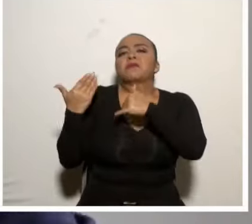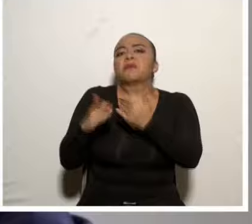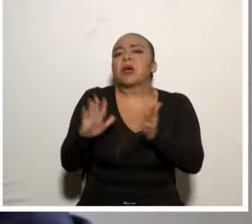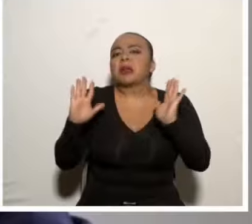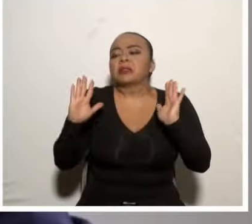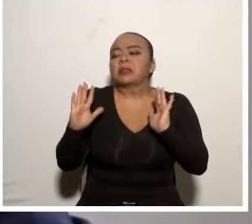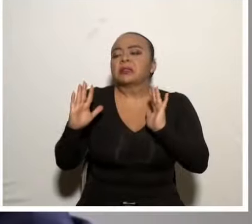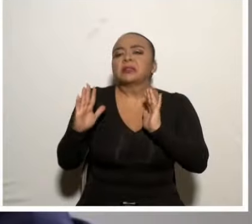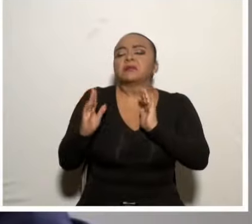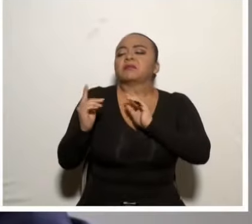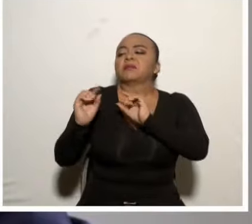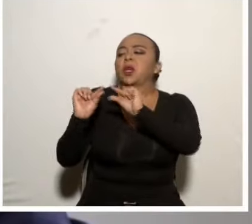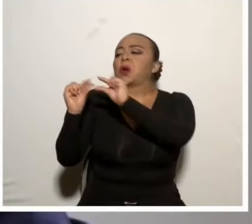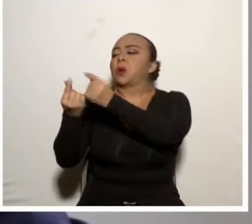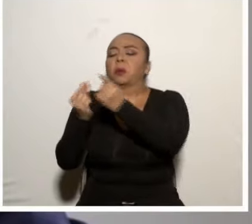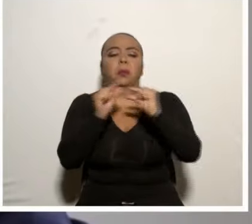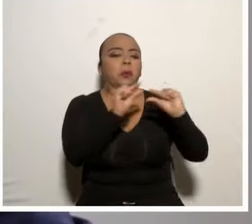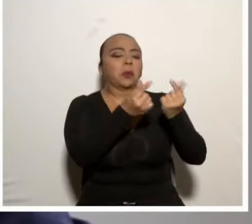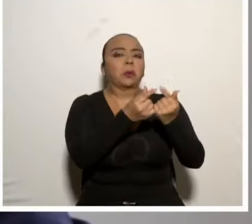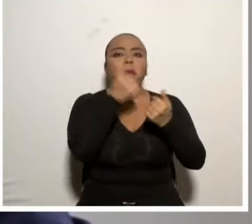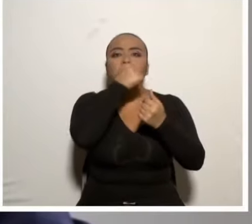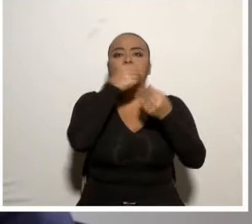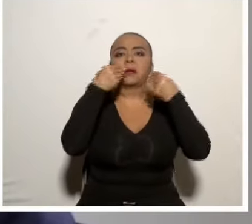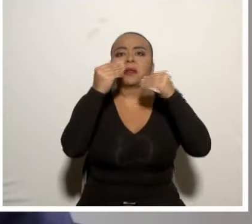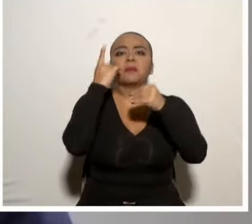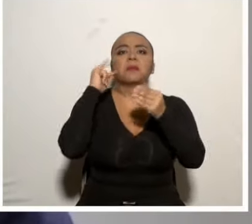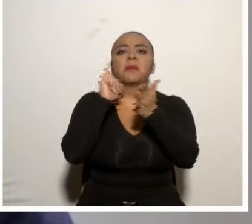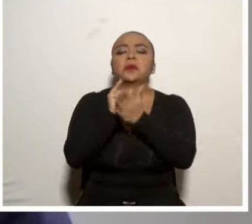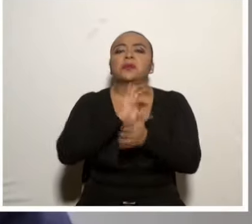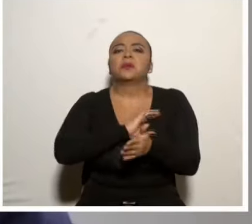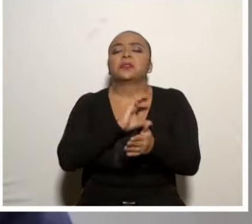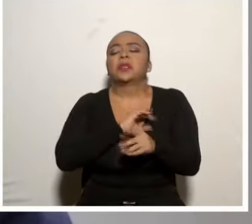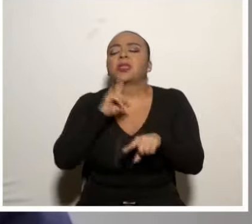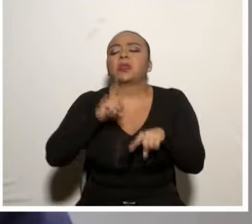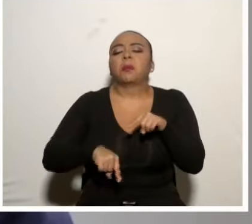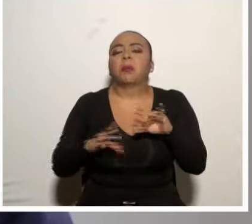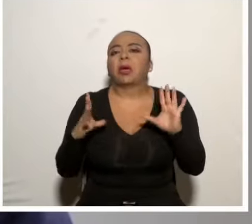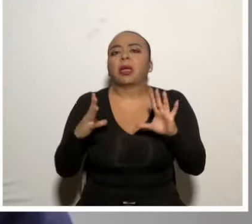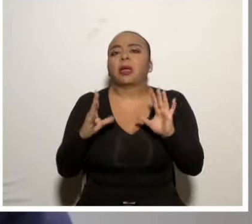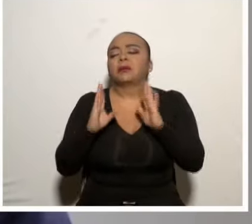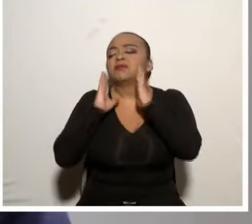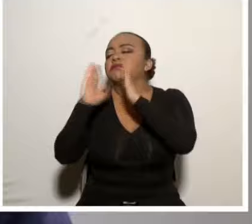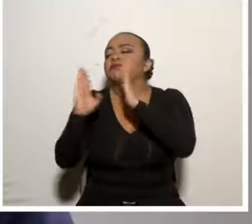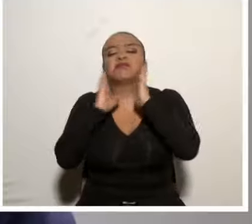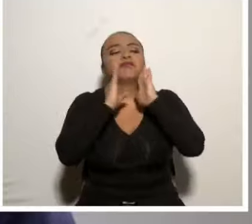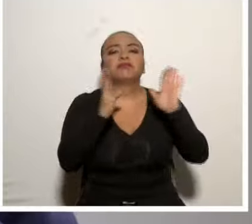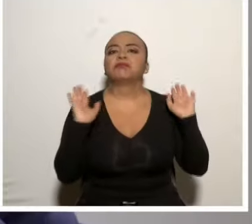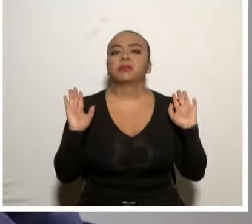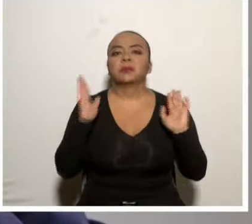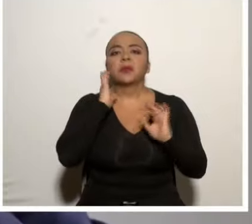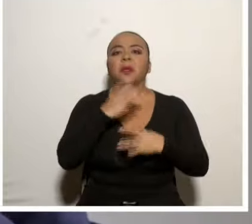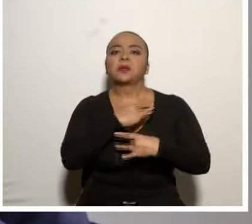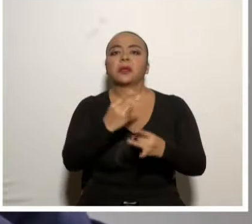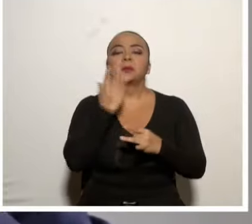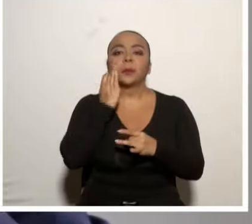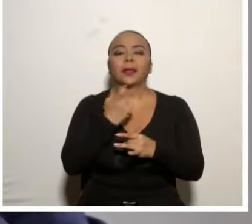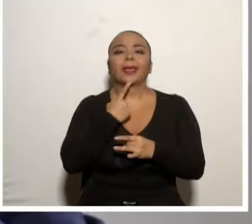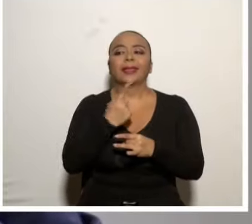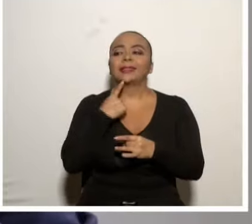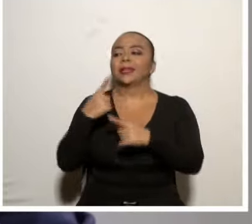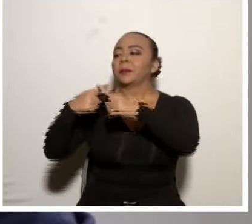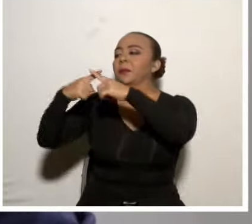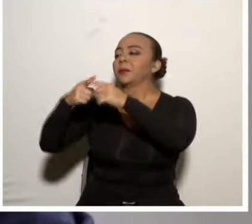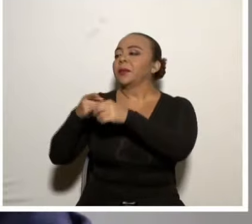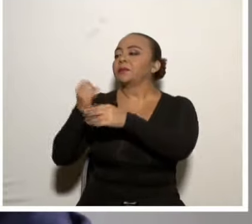son entre ellos, entre bandas de narcotraficantes, y que por eso la policía no les pone interés, porque dice que se están